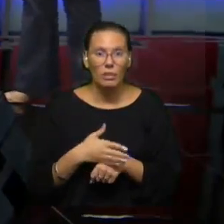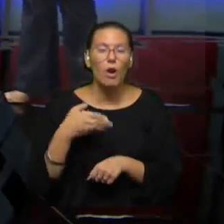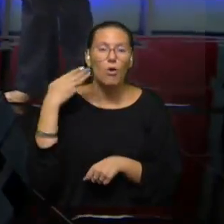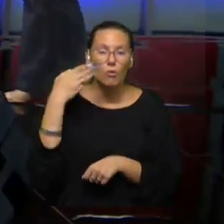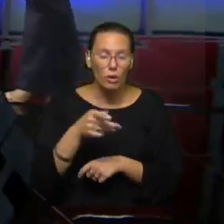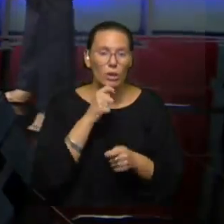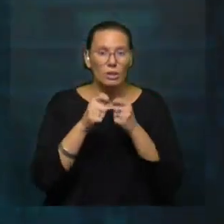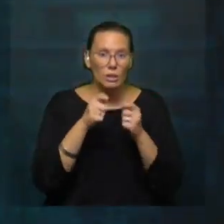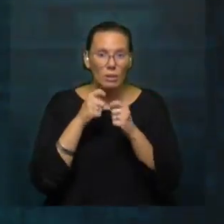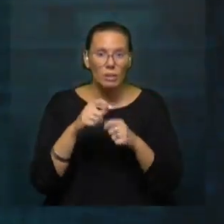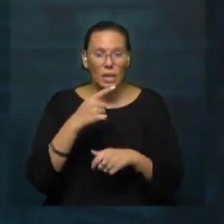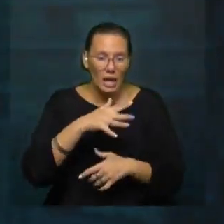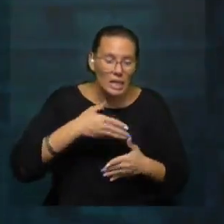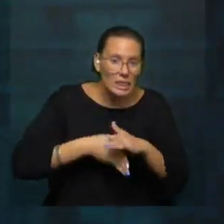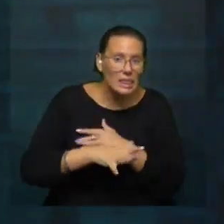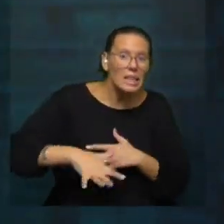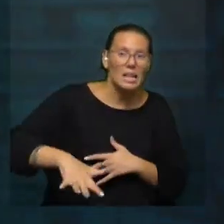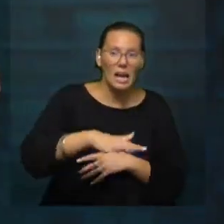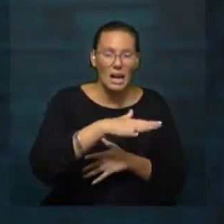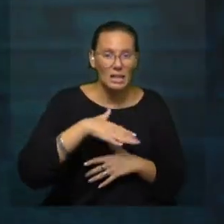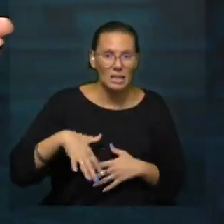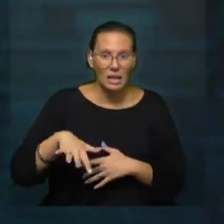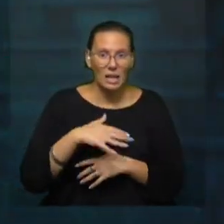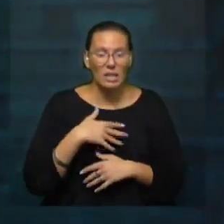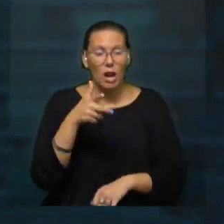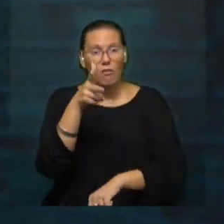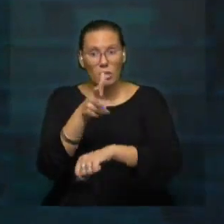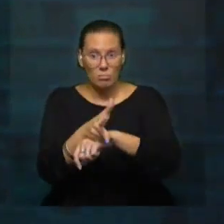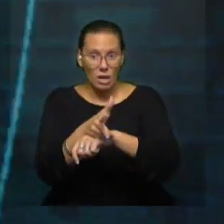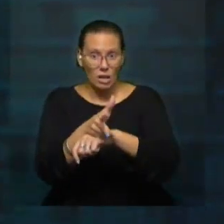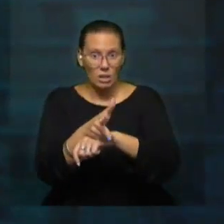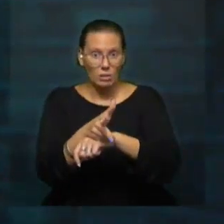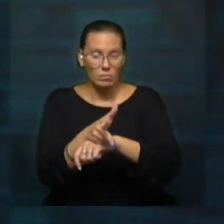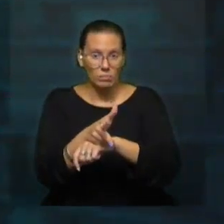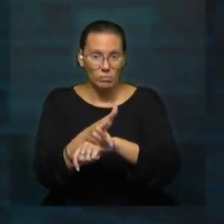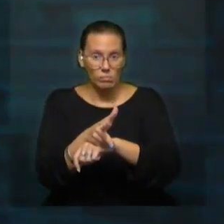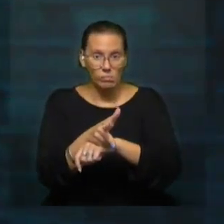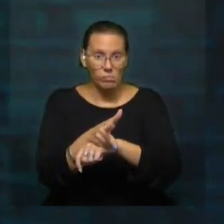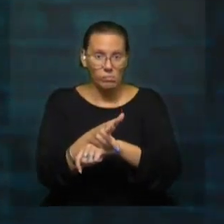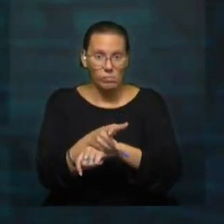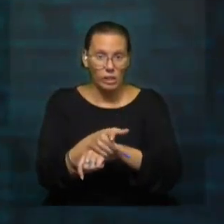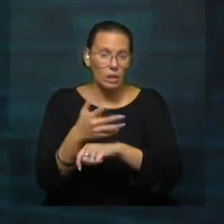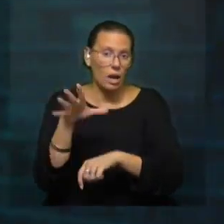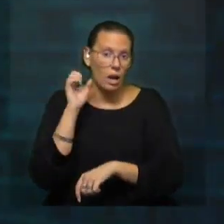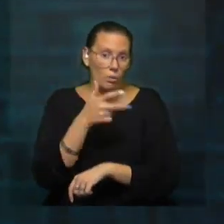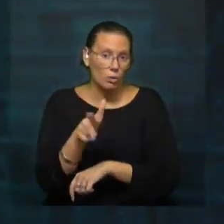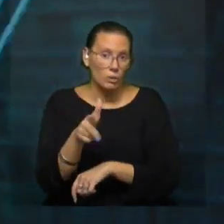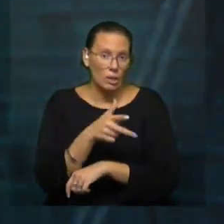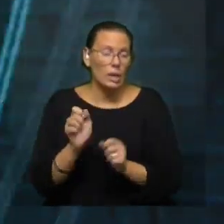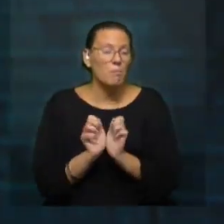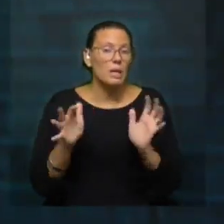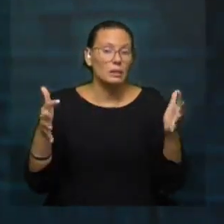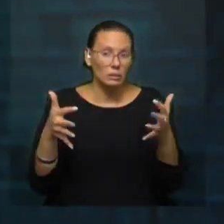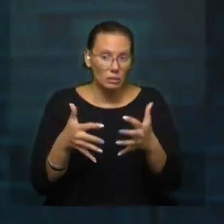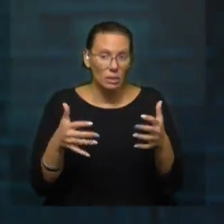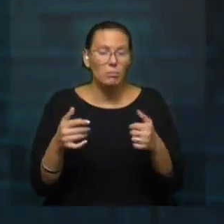hacer la nota desde el hall, porque esto era en el hall y era filmado y bueno, y era material audiovisual sobre era todo. Era la época de la pandemia